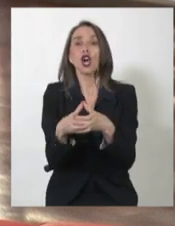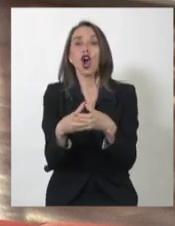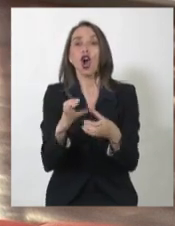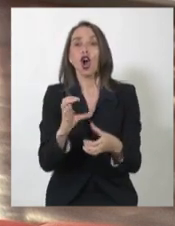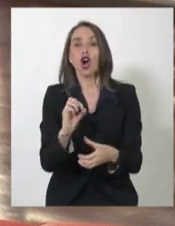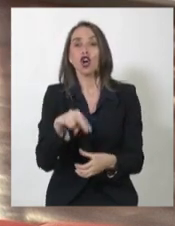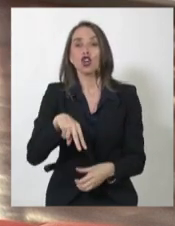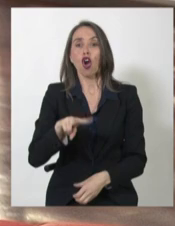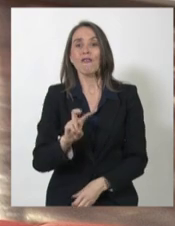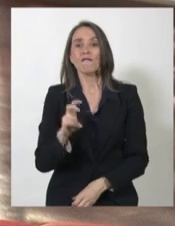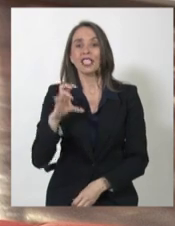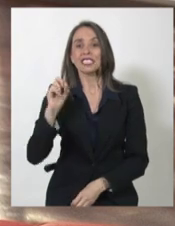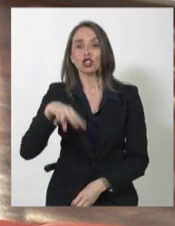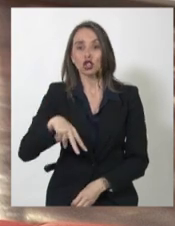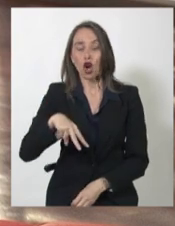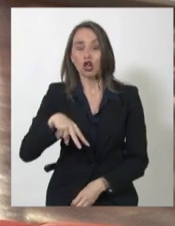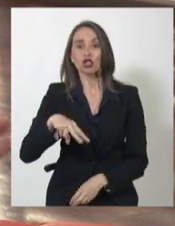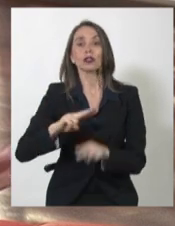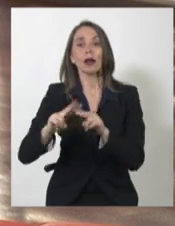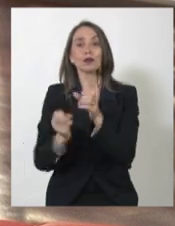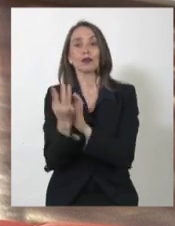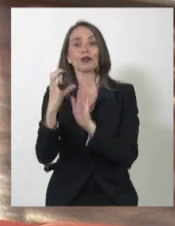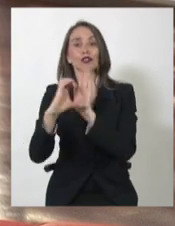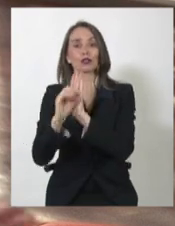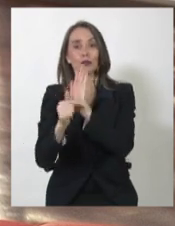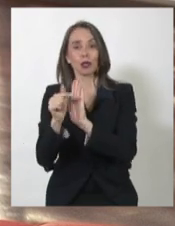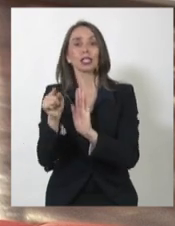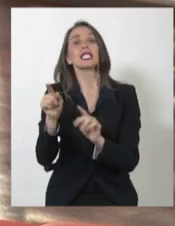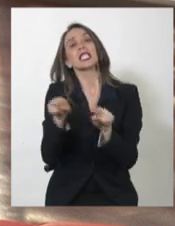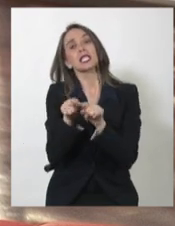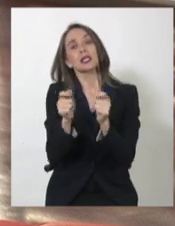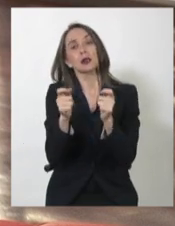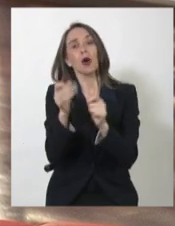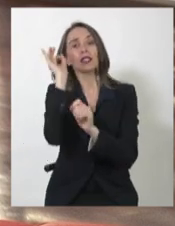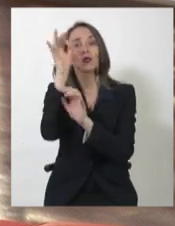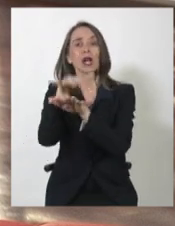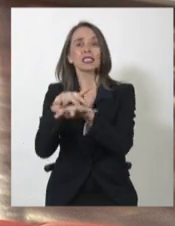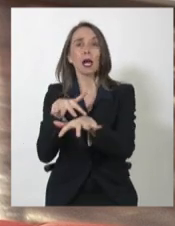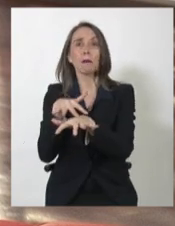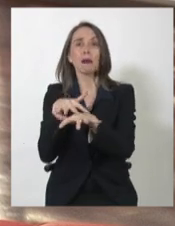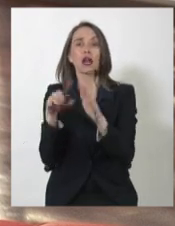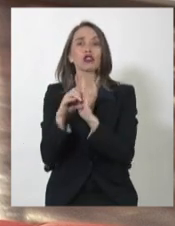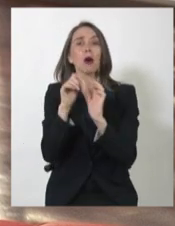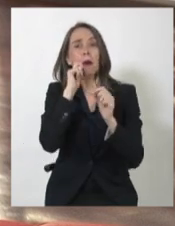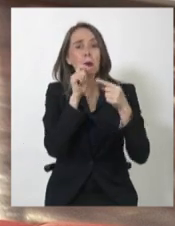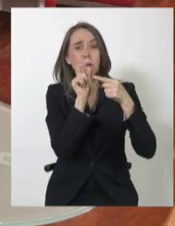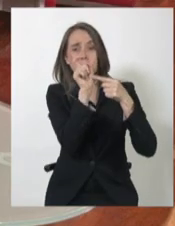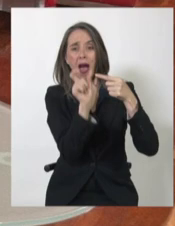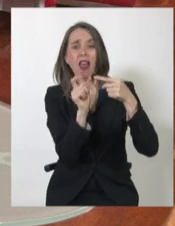que, a estos efectos, estimo yo que es una asamblea constituyente. Son sinónimos, ¿no?